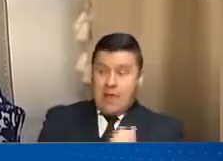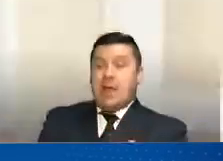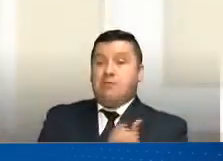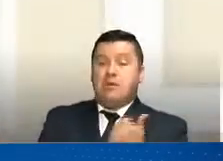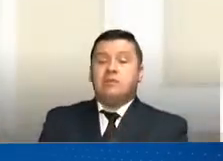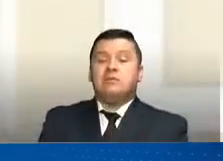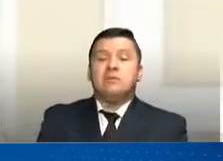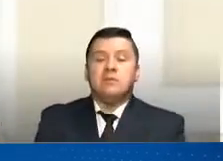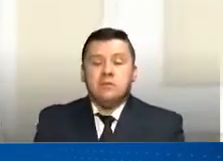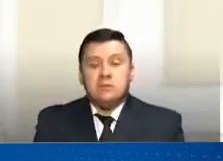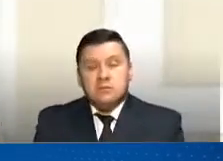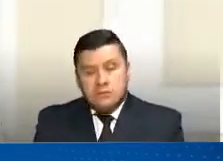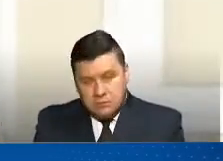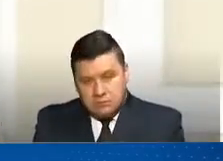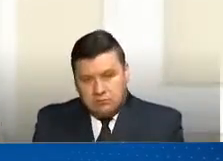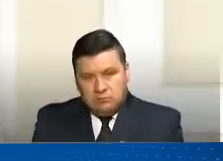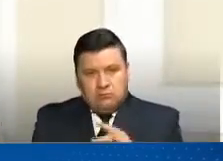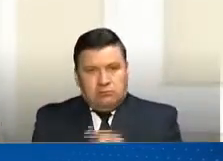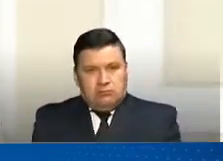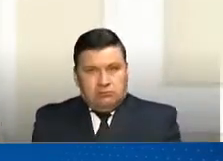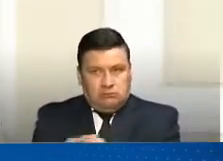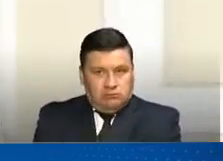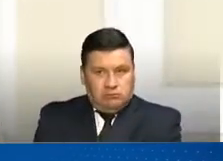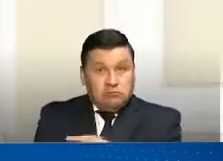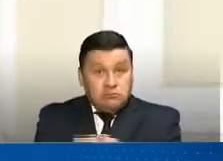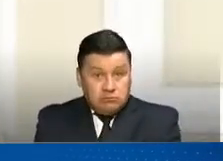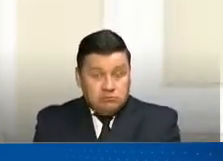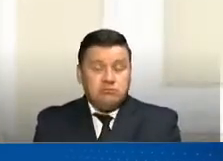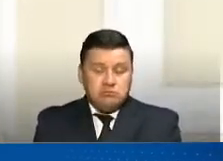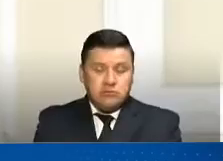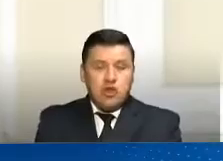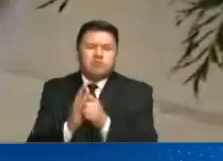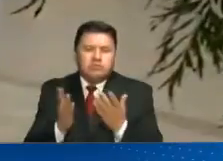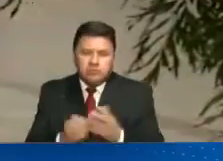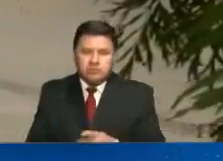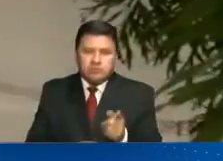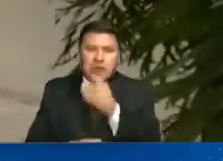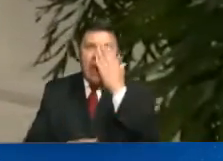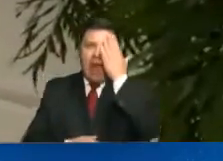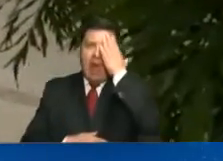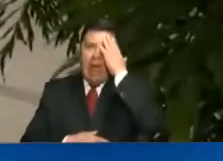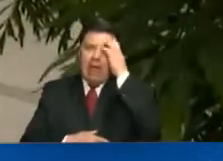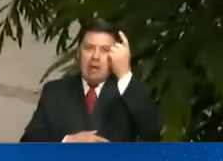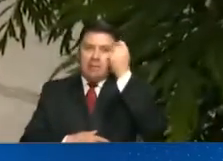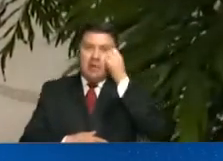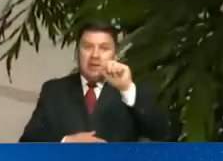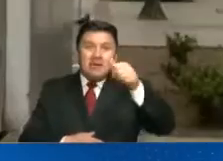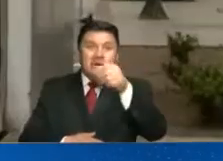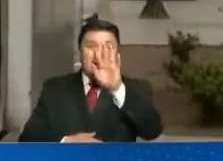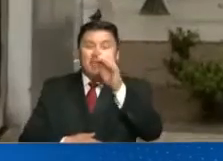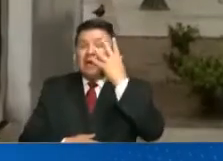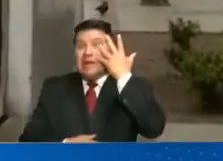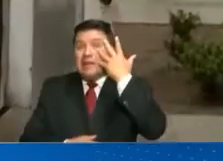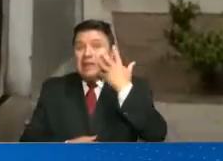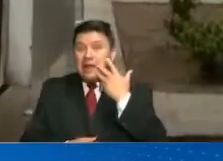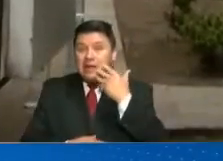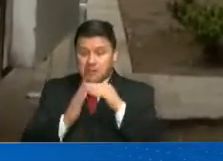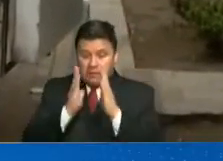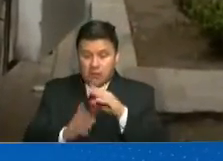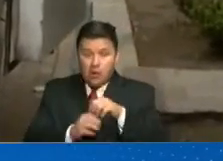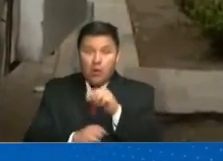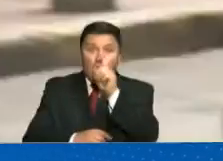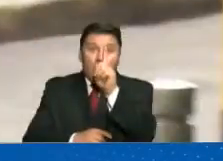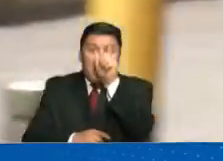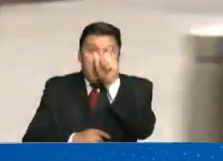El presidente Iván Duque anunció este lunes que el aislamiento preventivo obligatorio se extenderá hasta el 11 de mayo y destacó que para avanzar